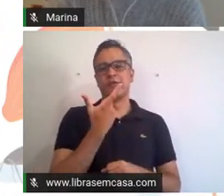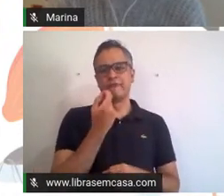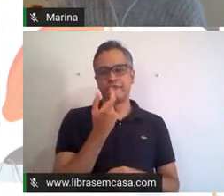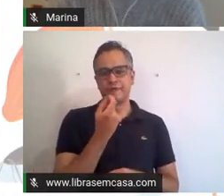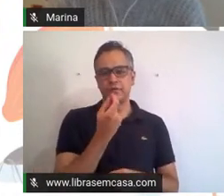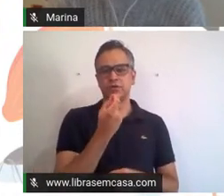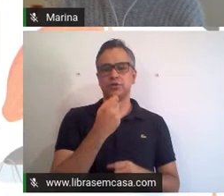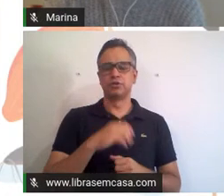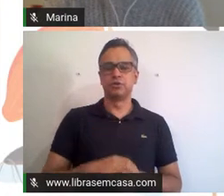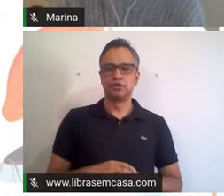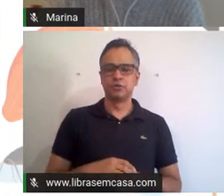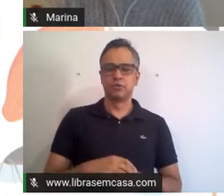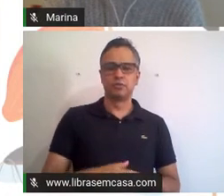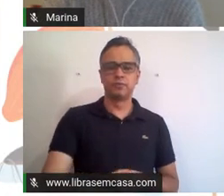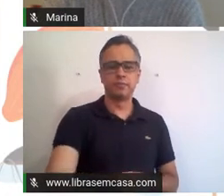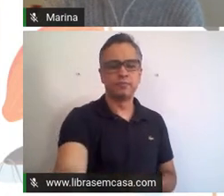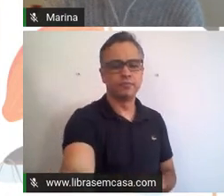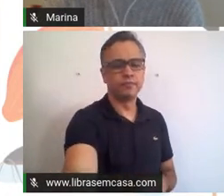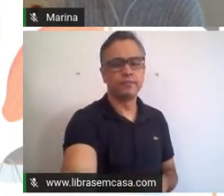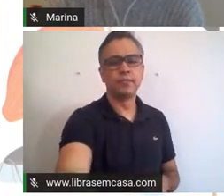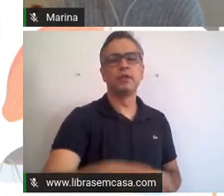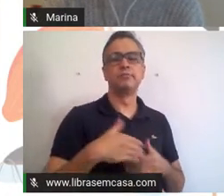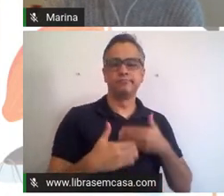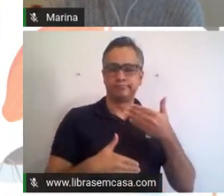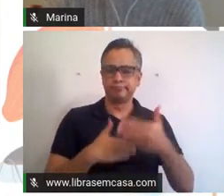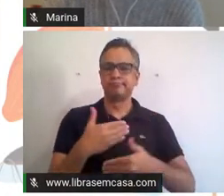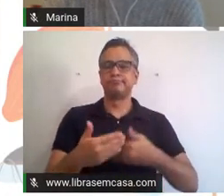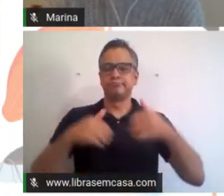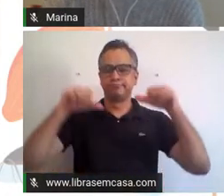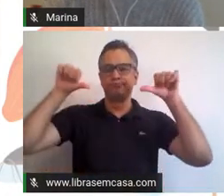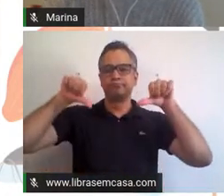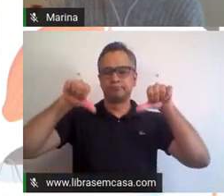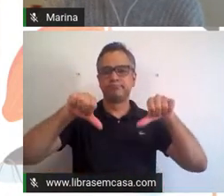de una manera cada vez peor. En ese